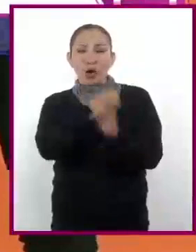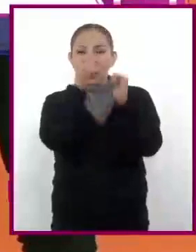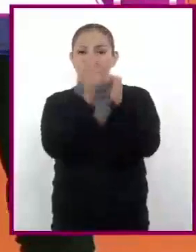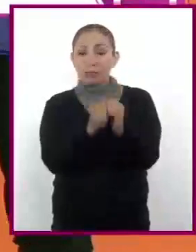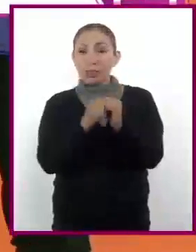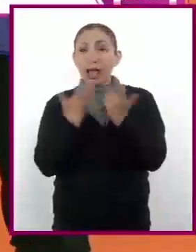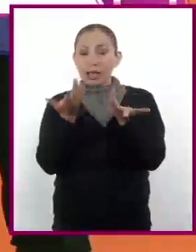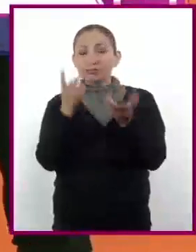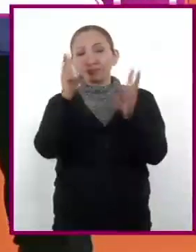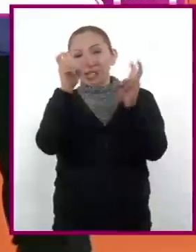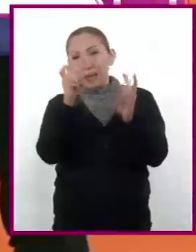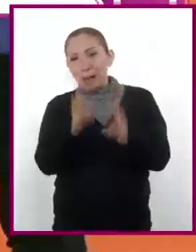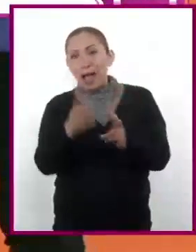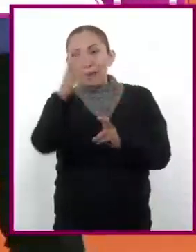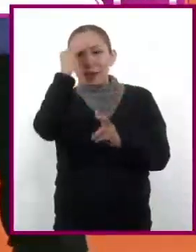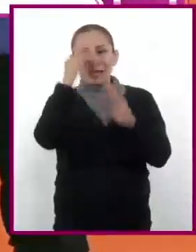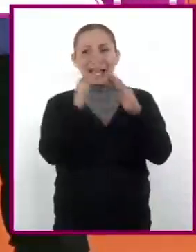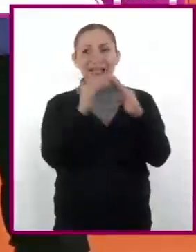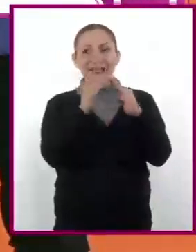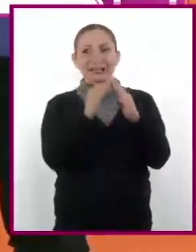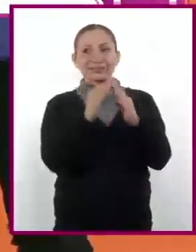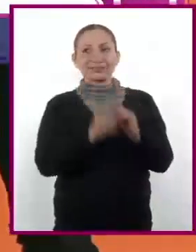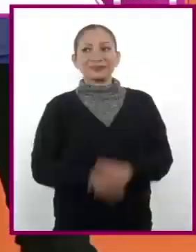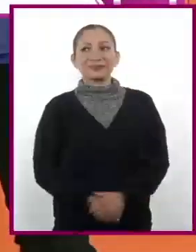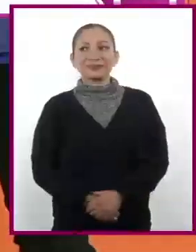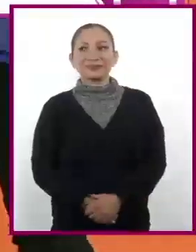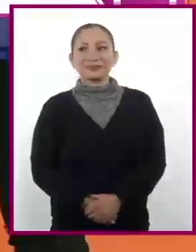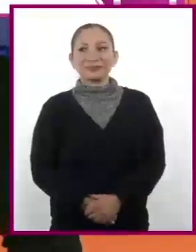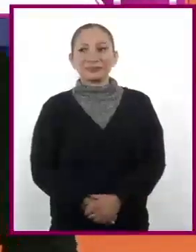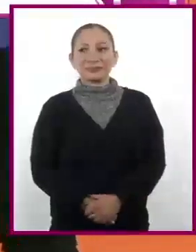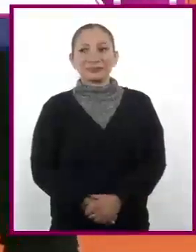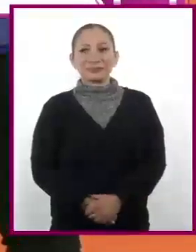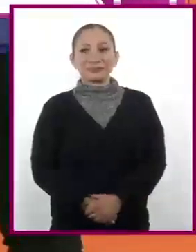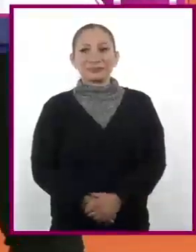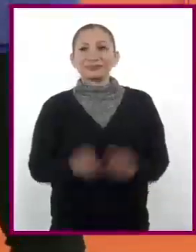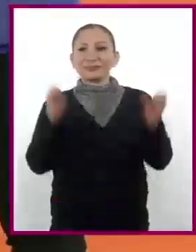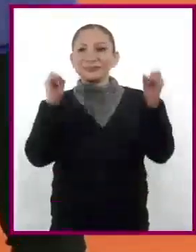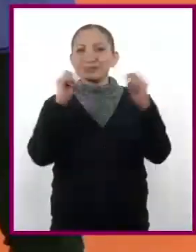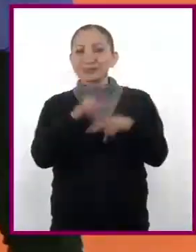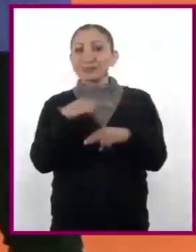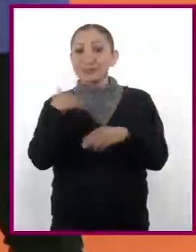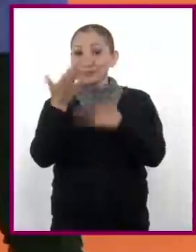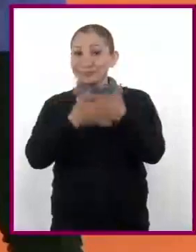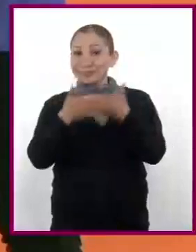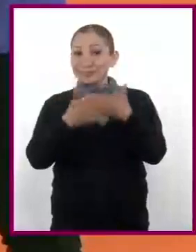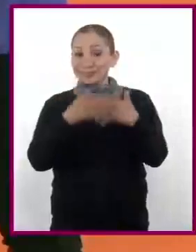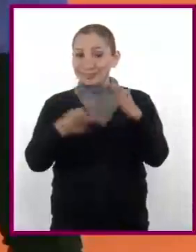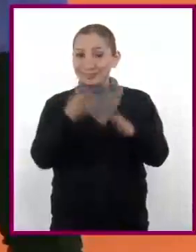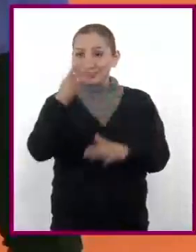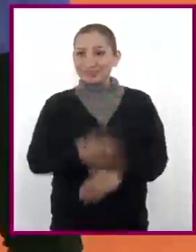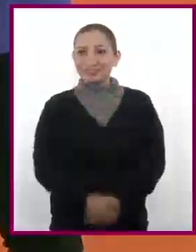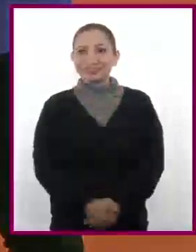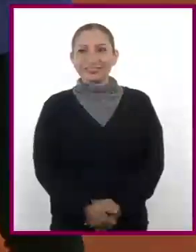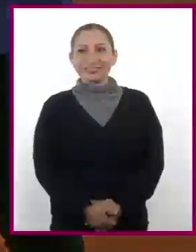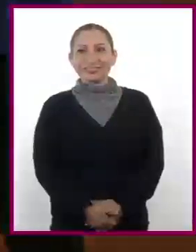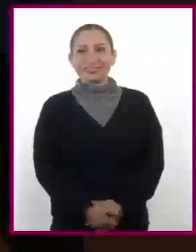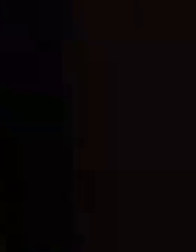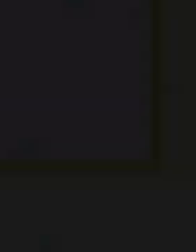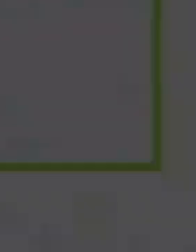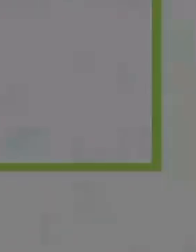con la programación de Aprende en Casa. ¡Nos vemos en la próxima emisión!